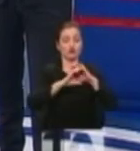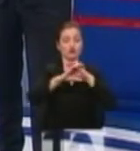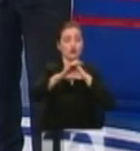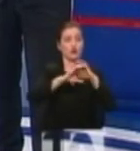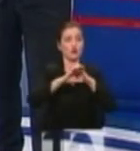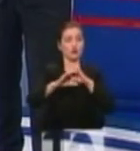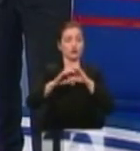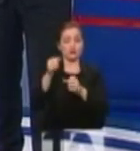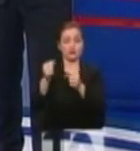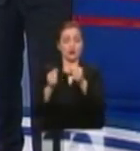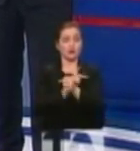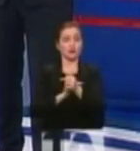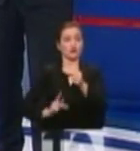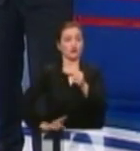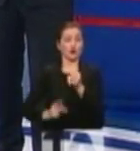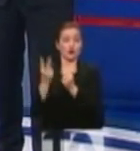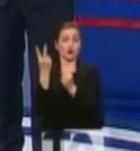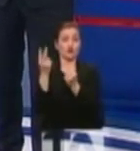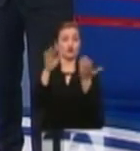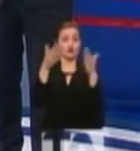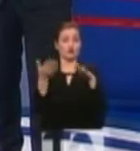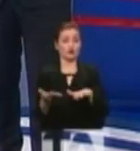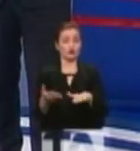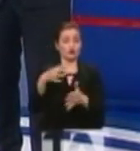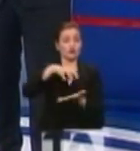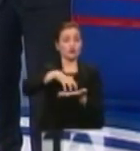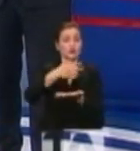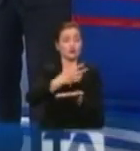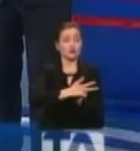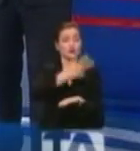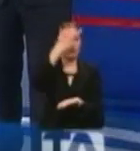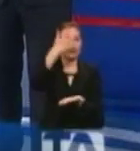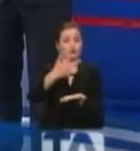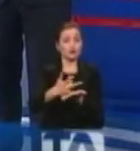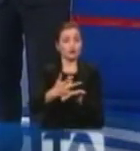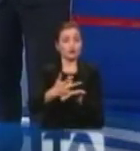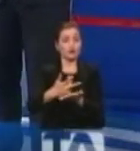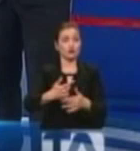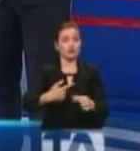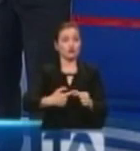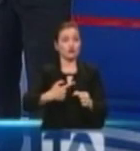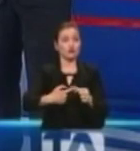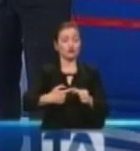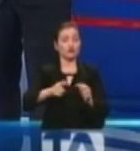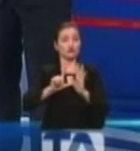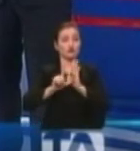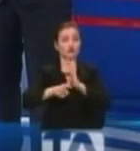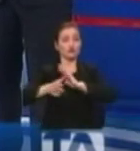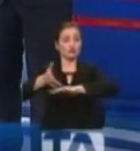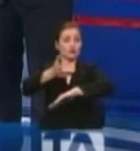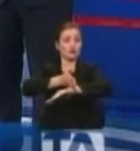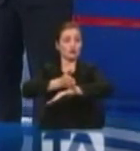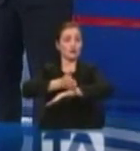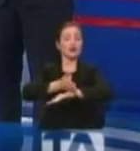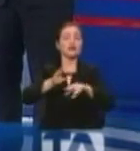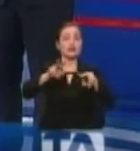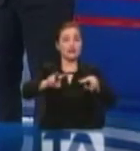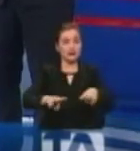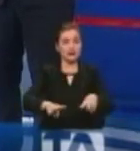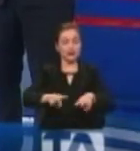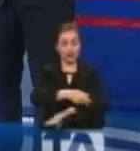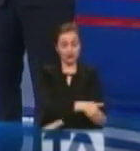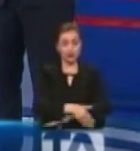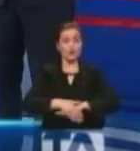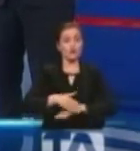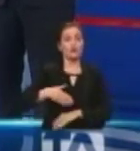y un vehículo particular deja 2 muertos y 1 herido en la provincia de Chimborazo, mientras que en Quito hace pocas horas se registró otro accidente en la